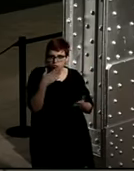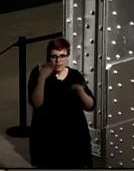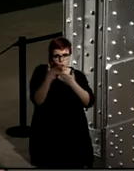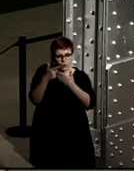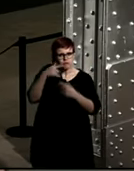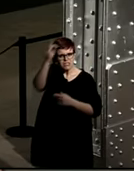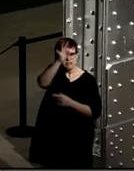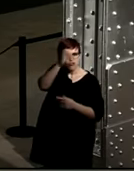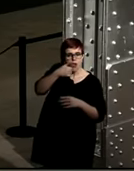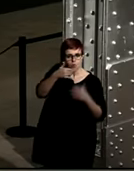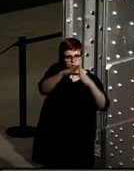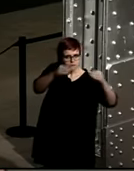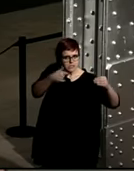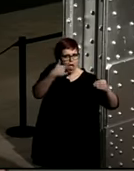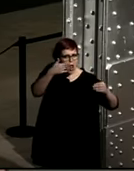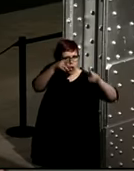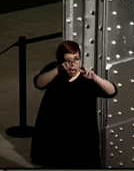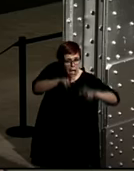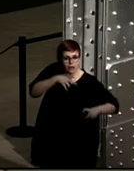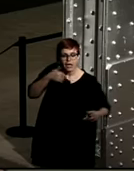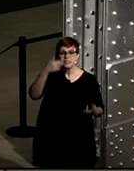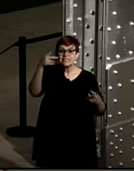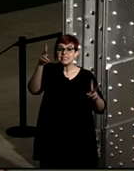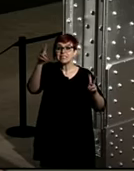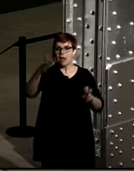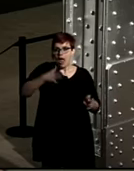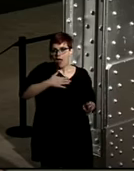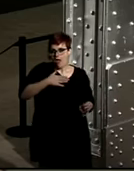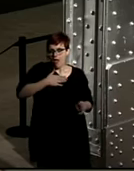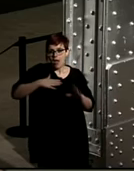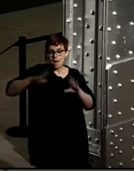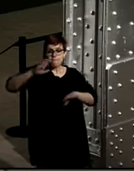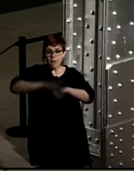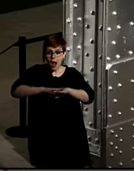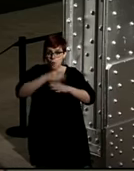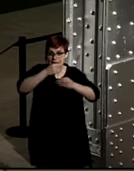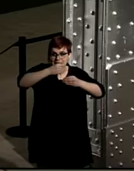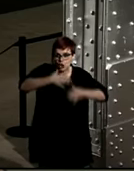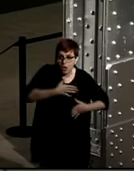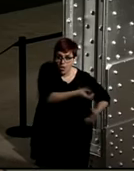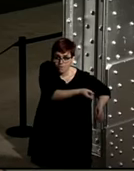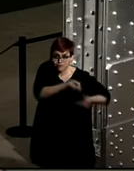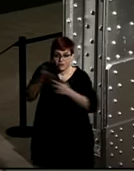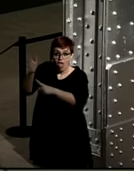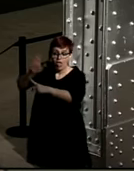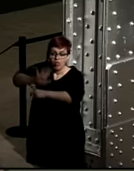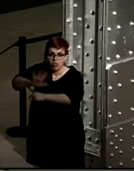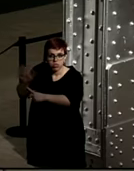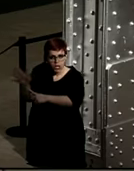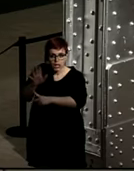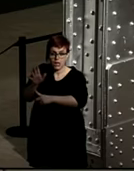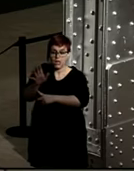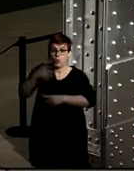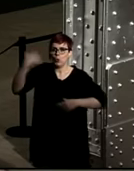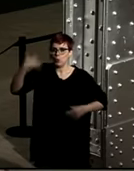en alguna universidad o en algún centro lo que somos capaces de llegar a hacer por contar una historia. ¿Hasta dónde puede llegar el